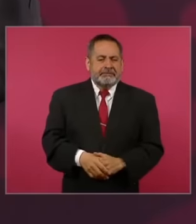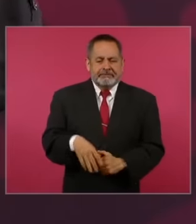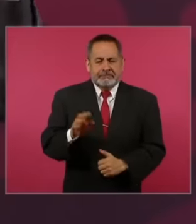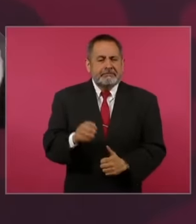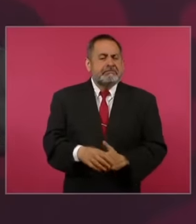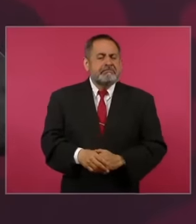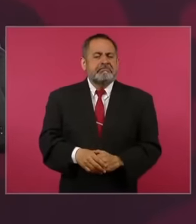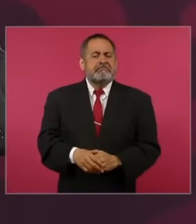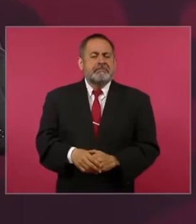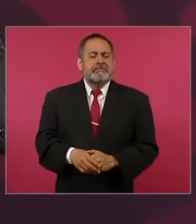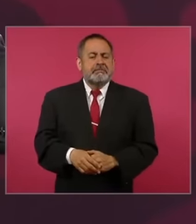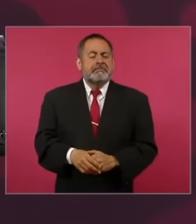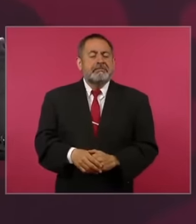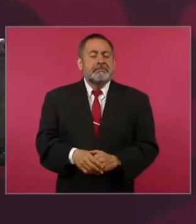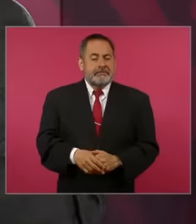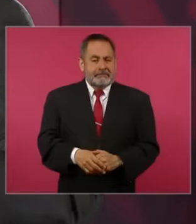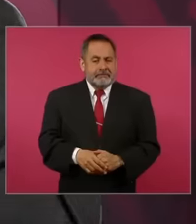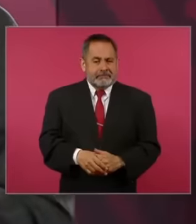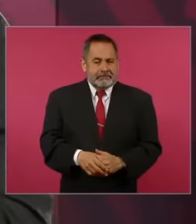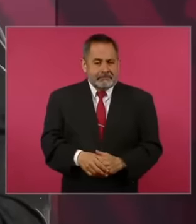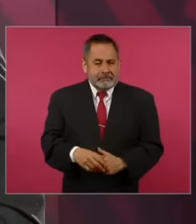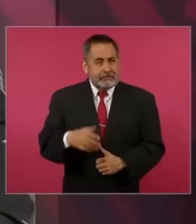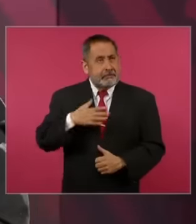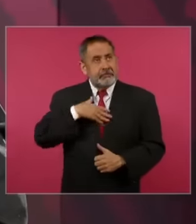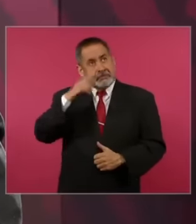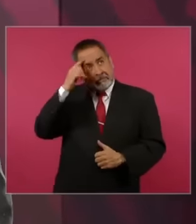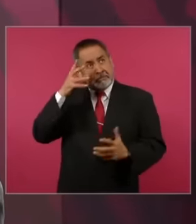Entonces, no aspiro